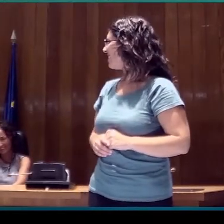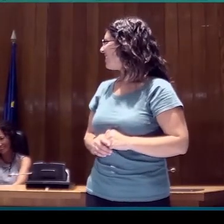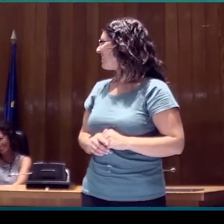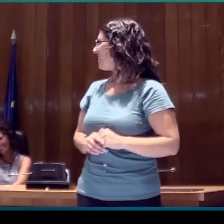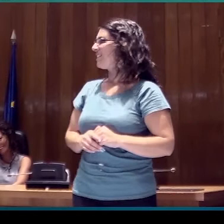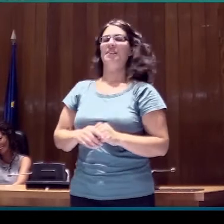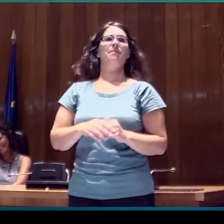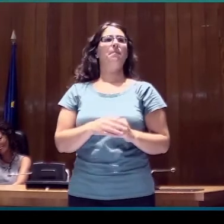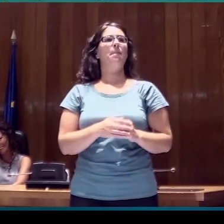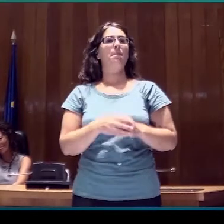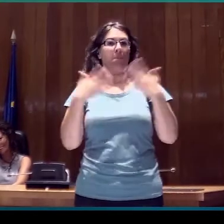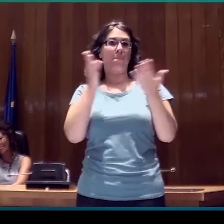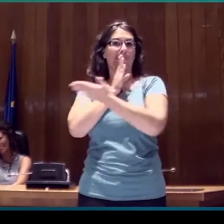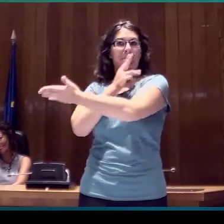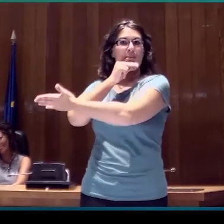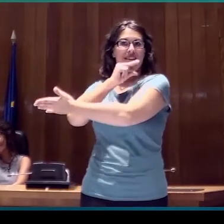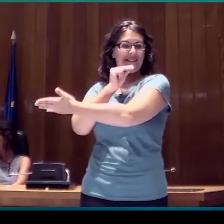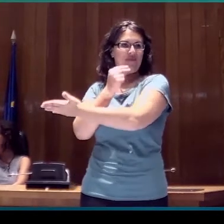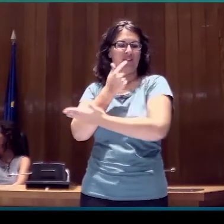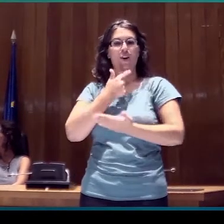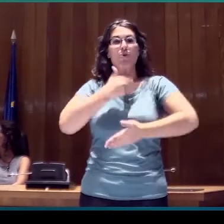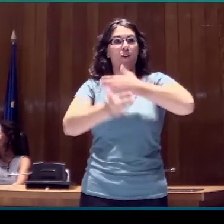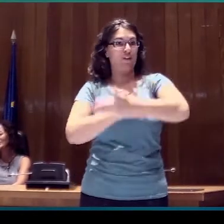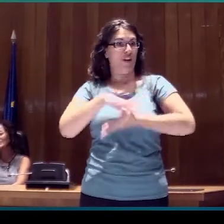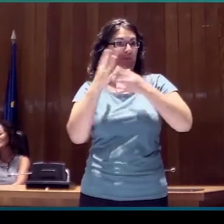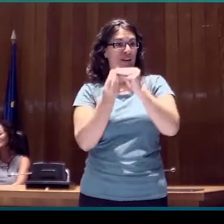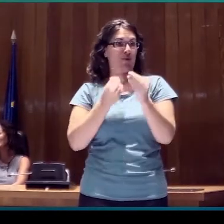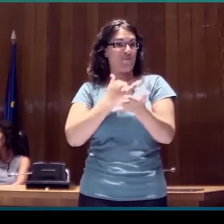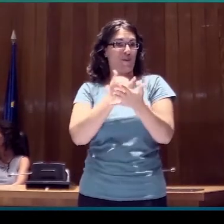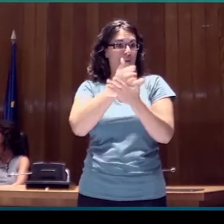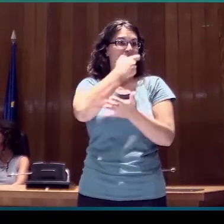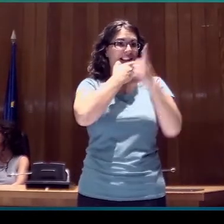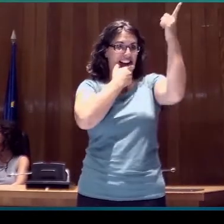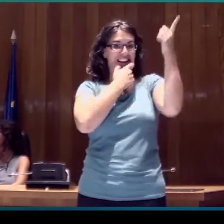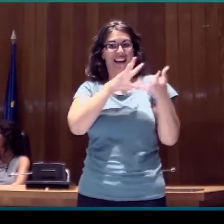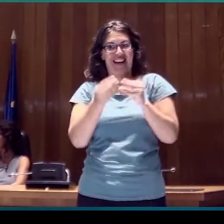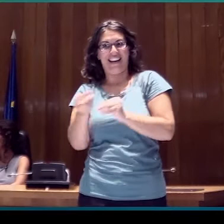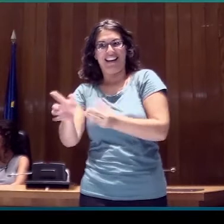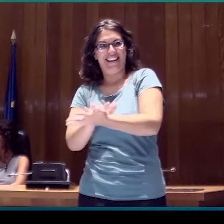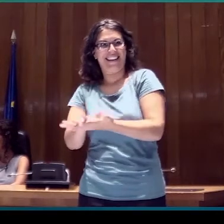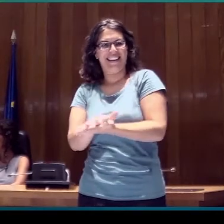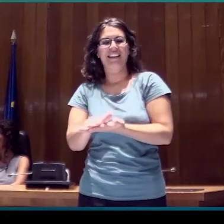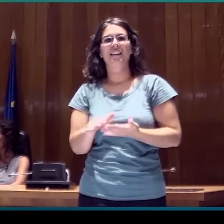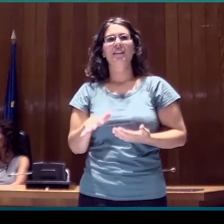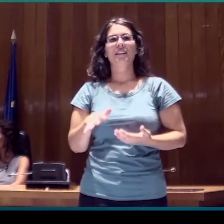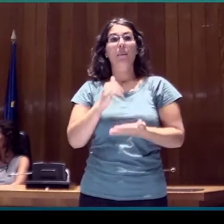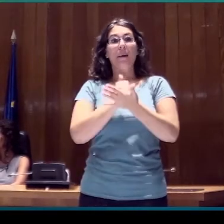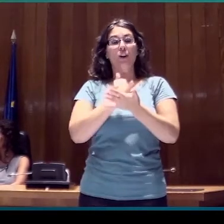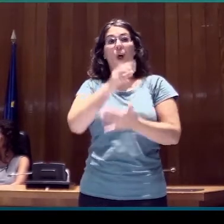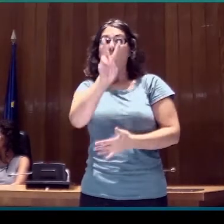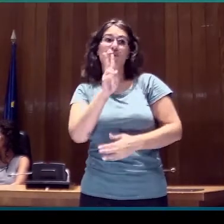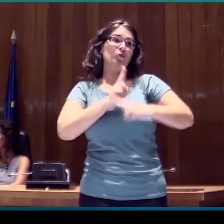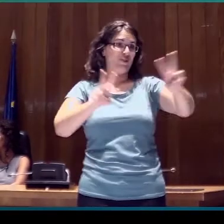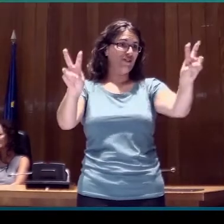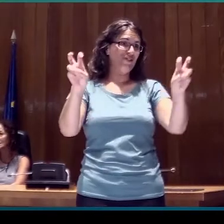Si dentro de, como comentaba Marian, dentro del proceso de adaptación de la prueba de lengua de signos británica a la española, en el piloto dos nos